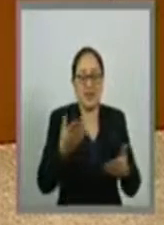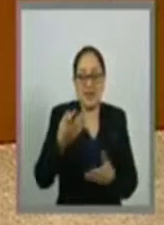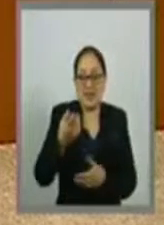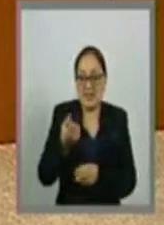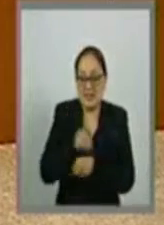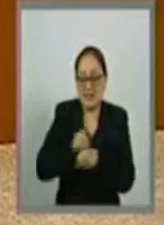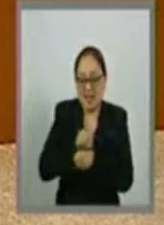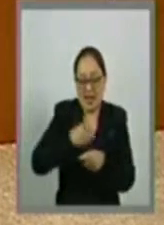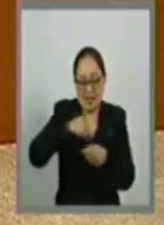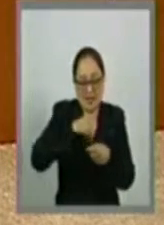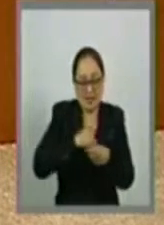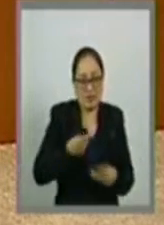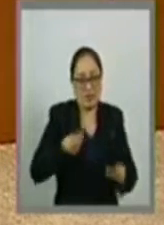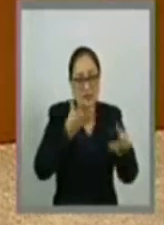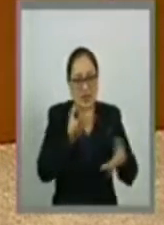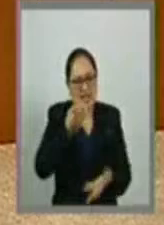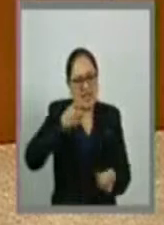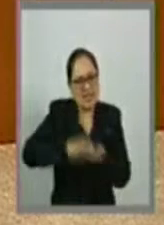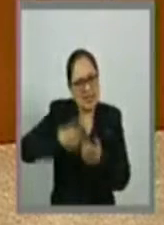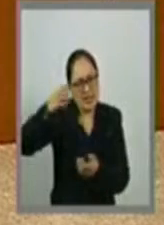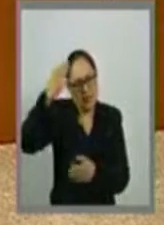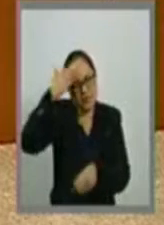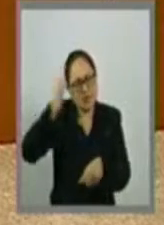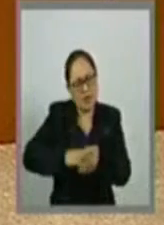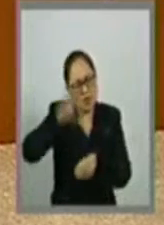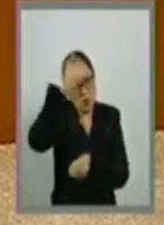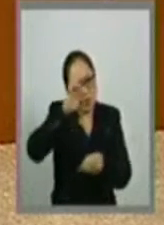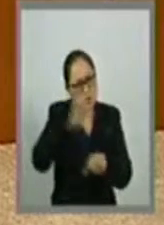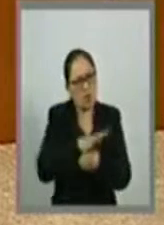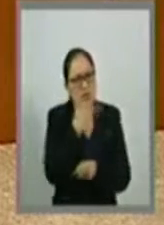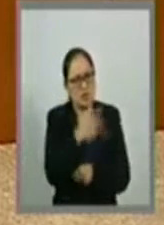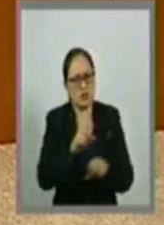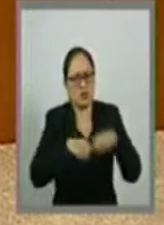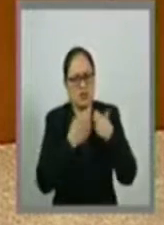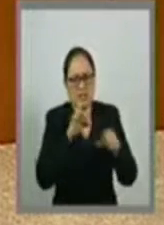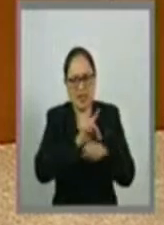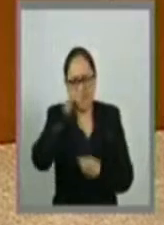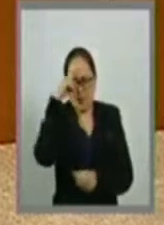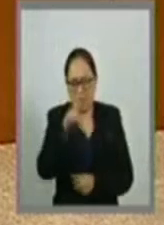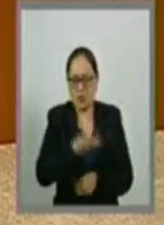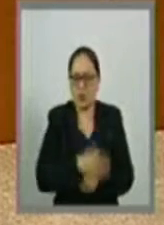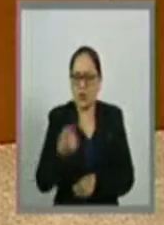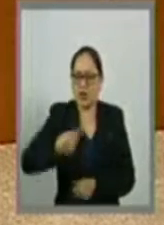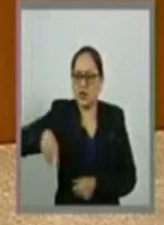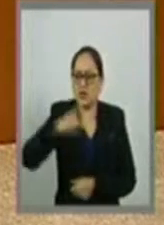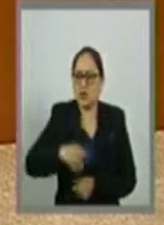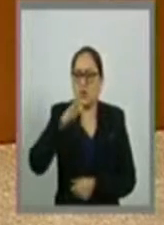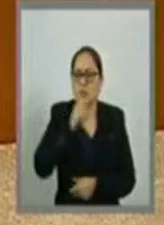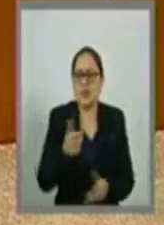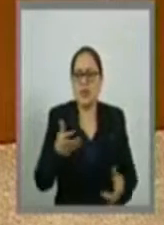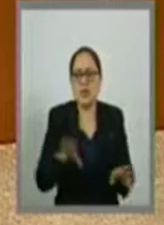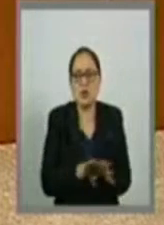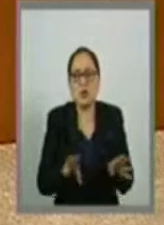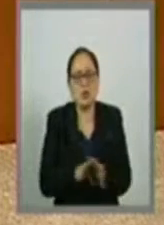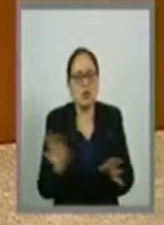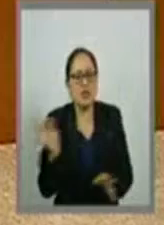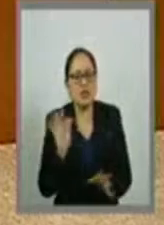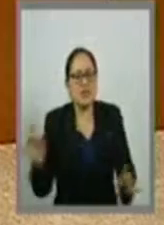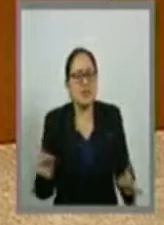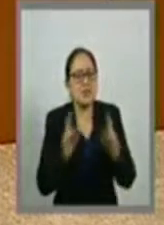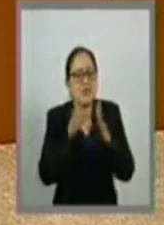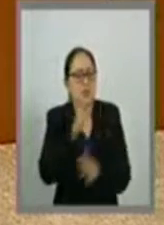debería formar parte de una cultura de la sociedad mexicana, ya que no podemos tener certeza sobre en qué momento podríamos